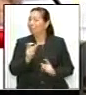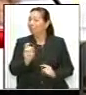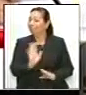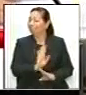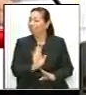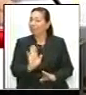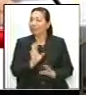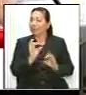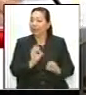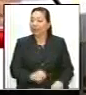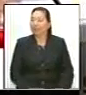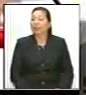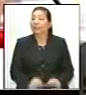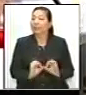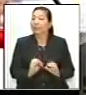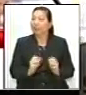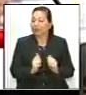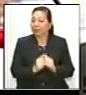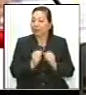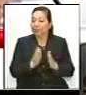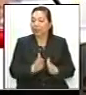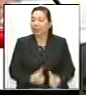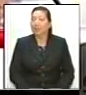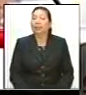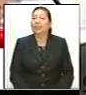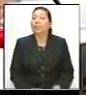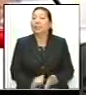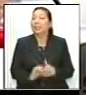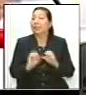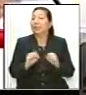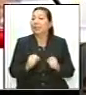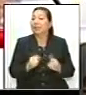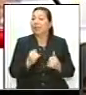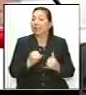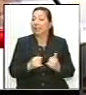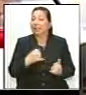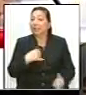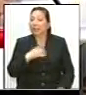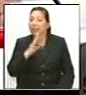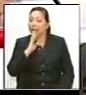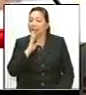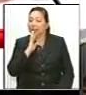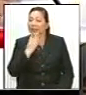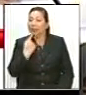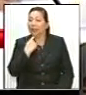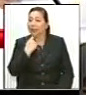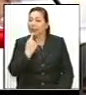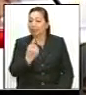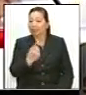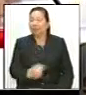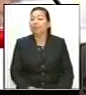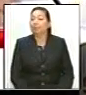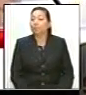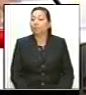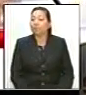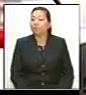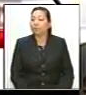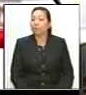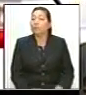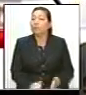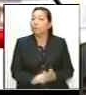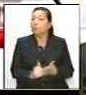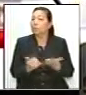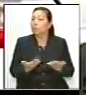Lo correcto siempre va a ser lo correcto. Y lo que sí, al terminar mi intervención, quiero decir y quiero incidir